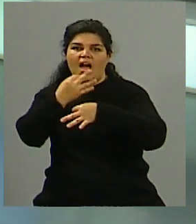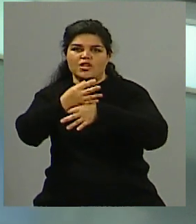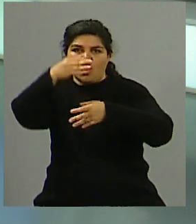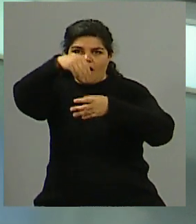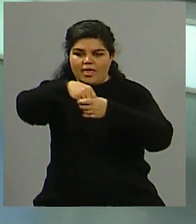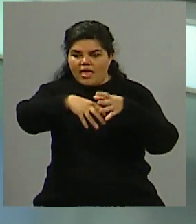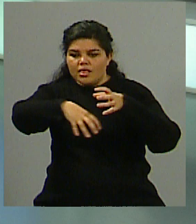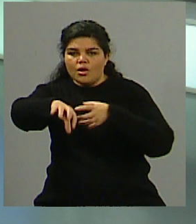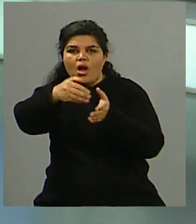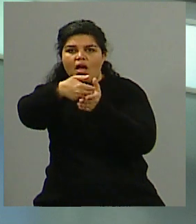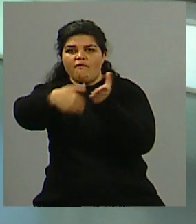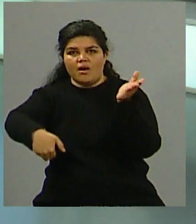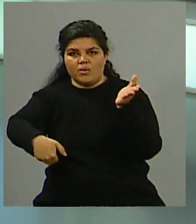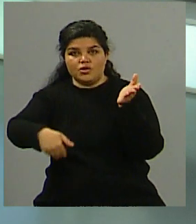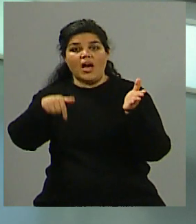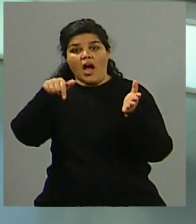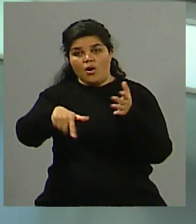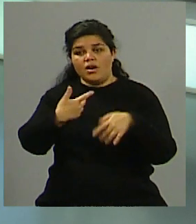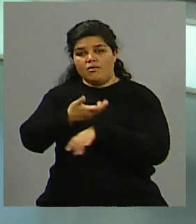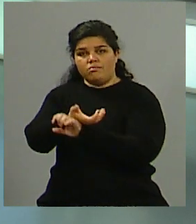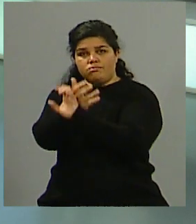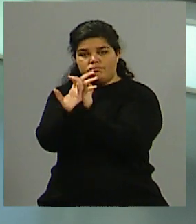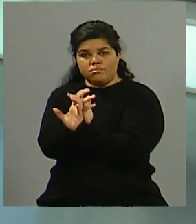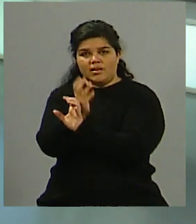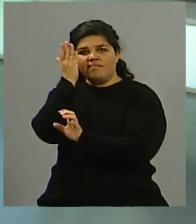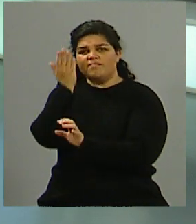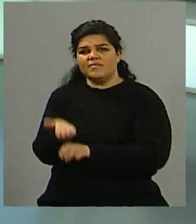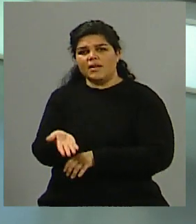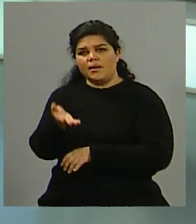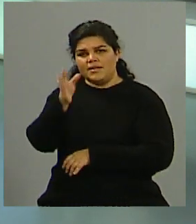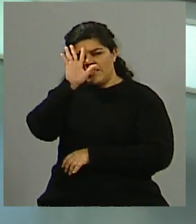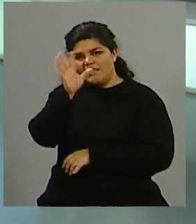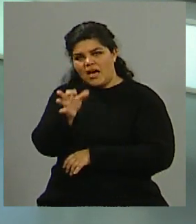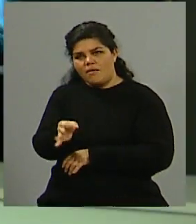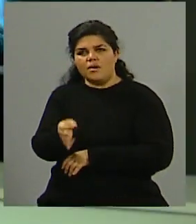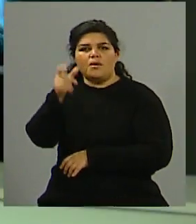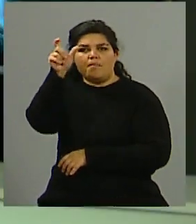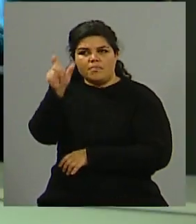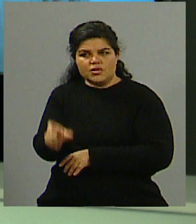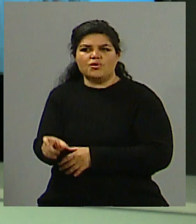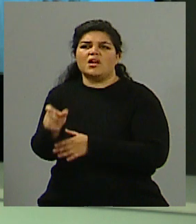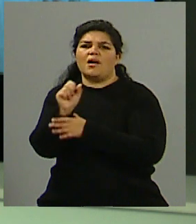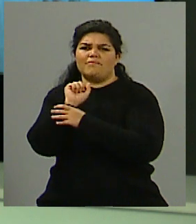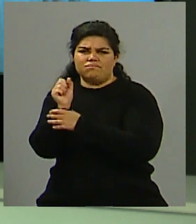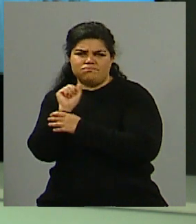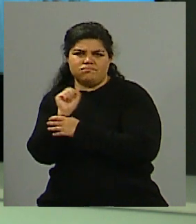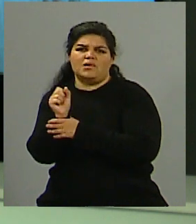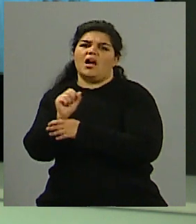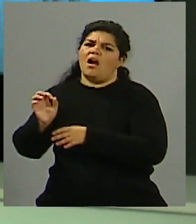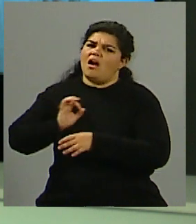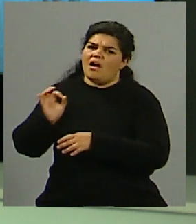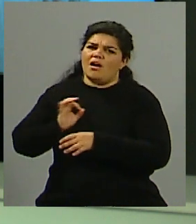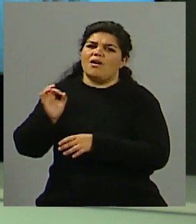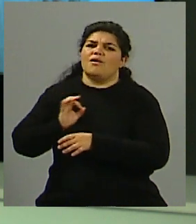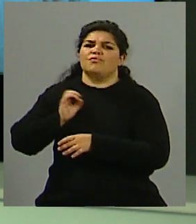estamos en comunicación a través de una videollamada con una especialista, alguien muy reconocido con muchos años de trayectoria en